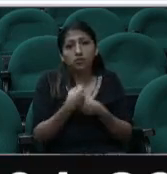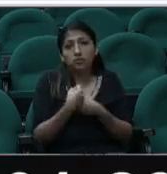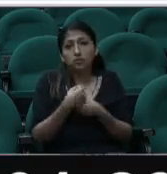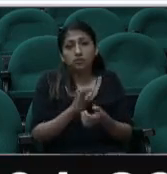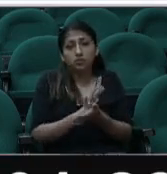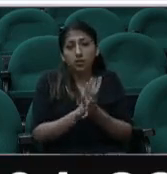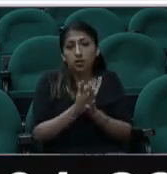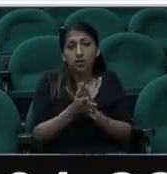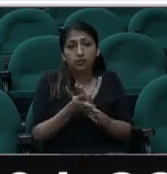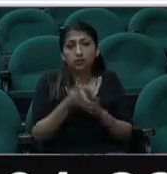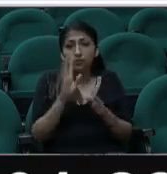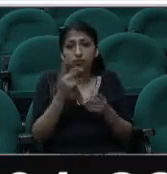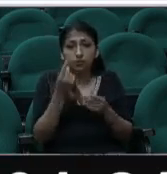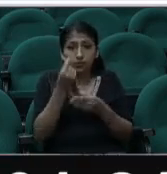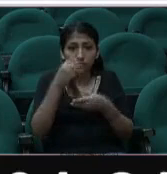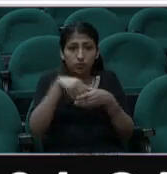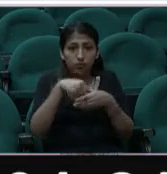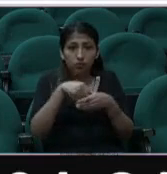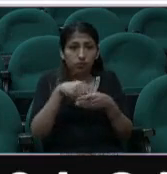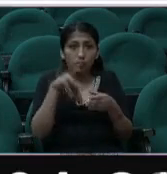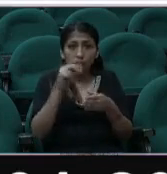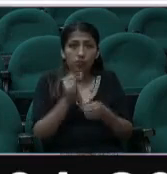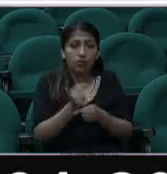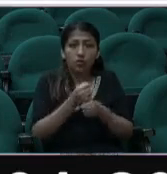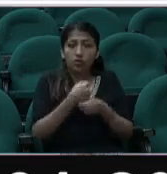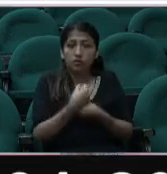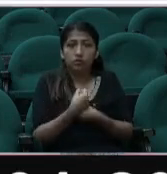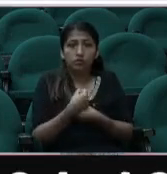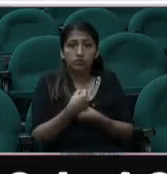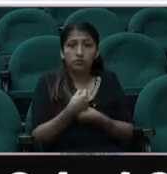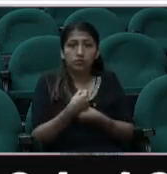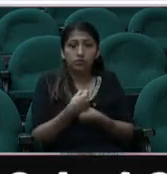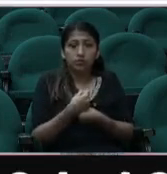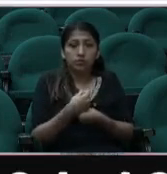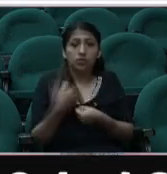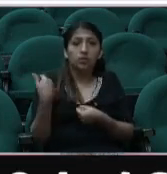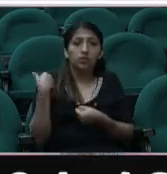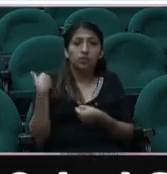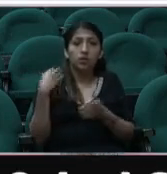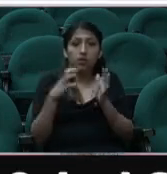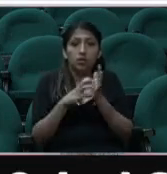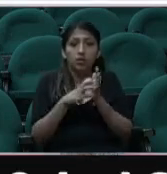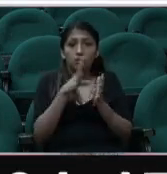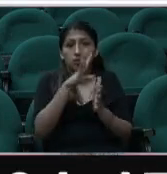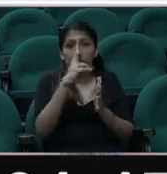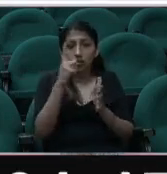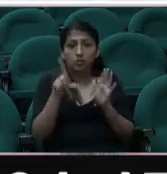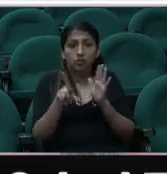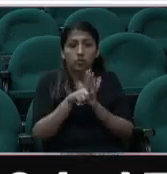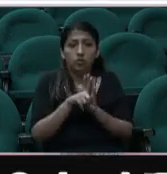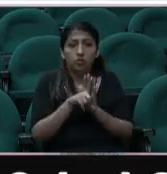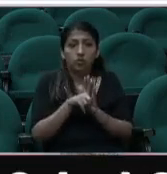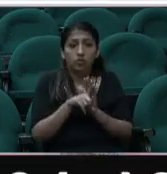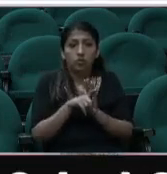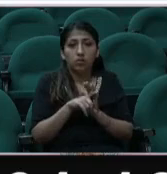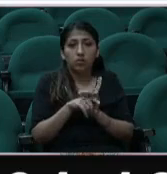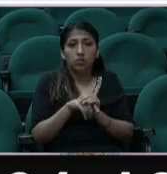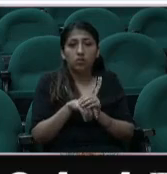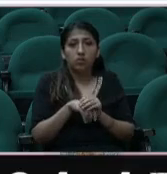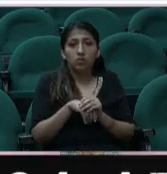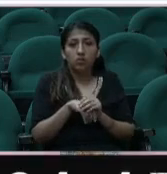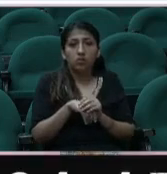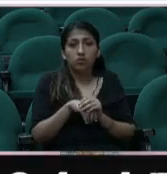los recursos no han aterrizado tenemos el artículo 41 el derecho al empleo preferente